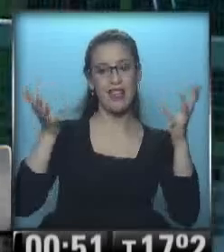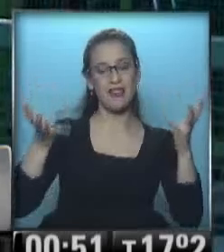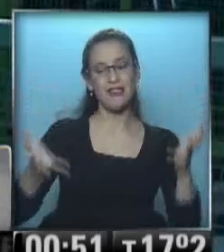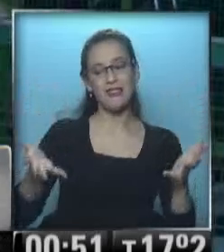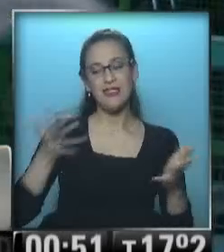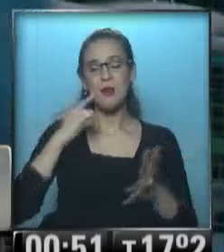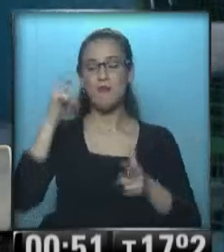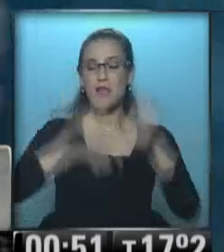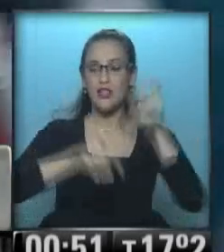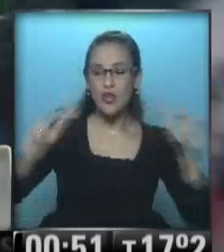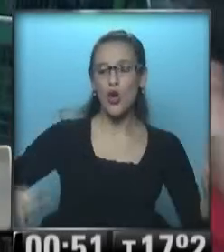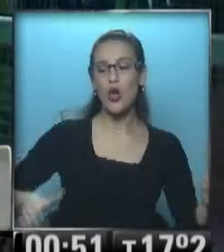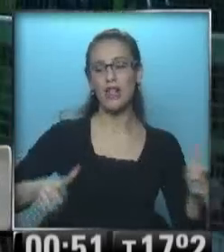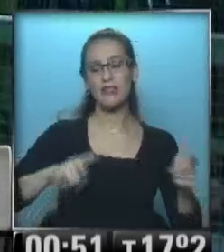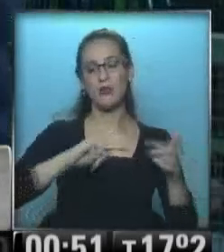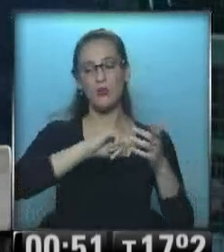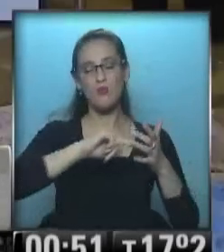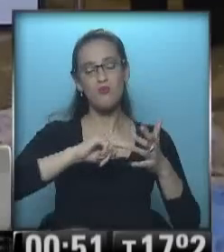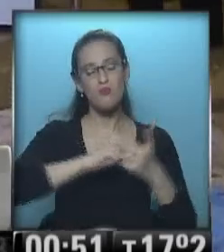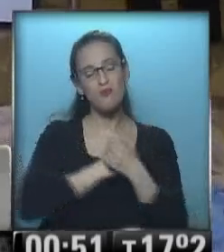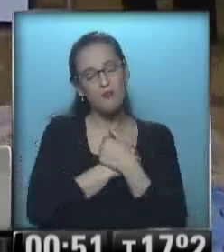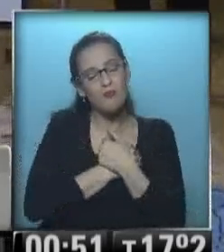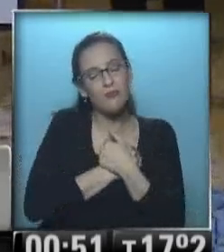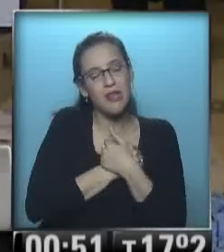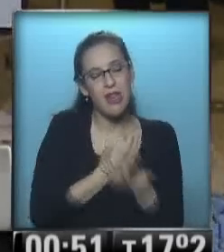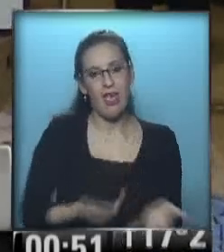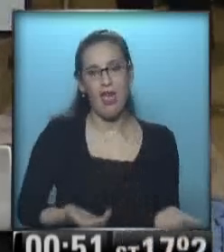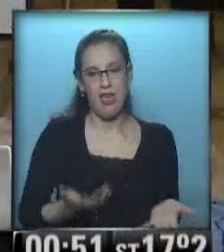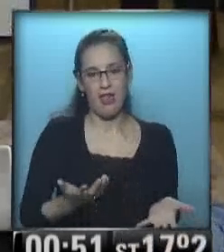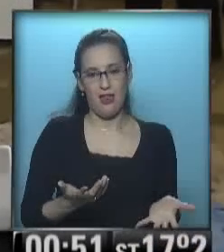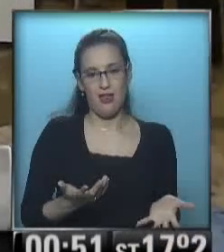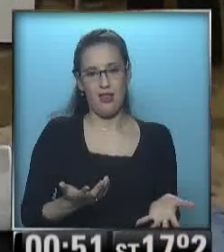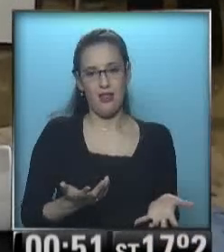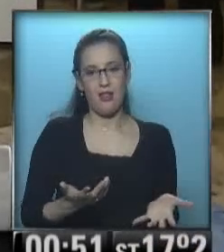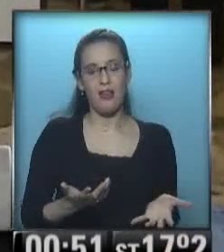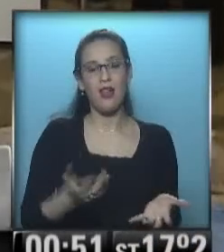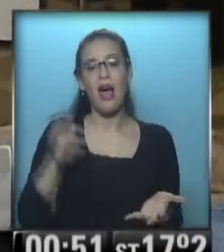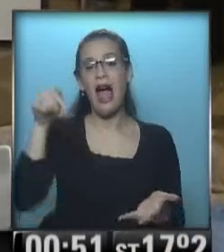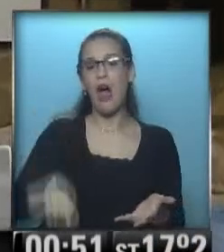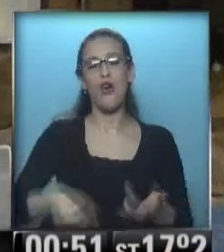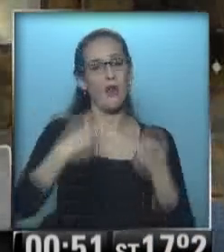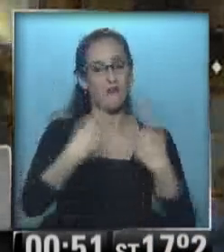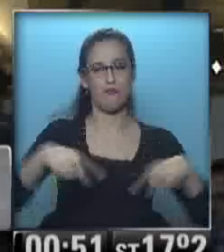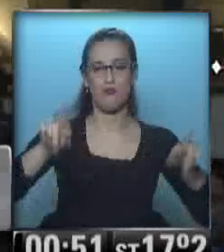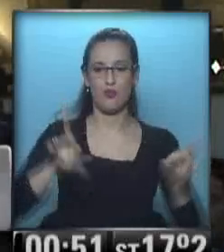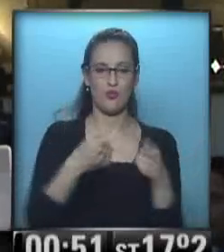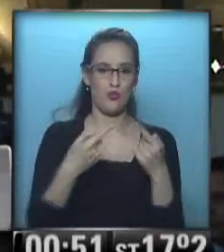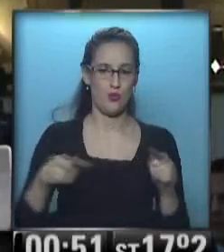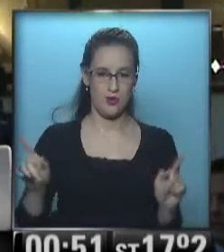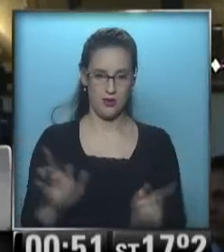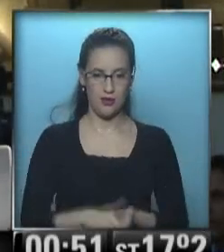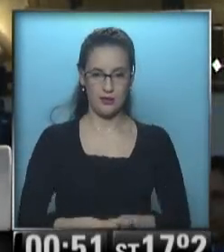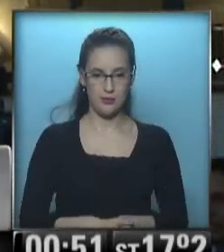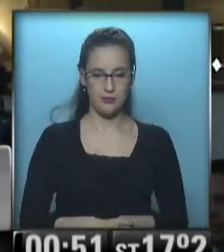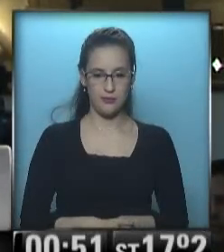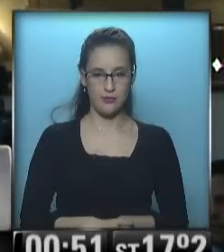cariñosa y acogedora con sus ídolos, nada, me parece que nos queda la música. Yo particularmente,